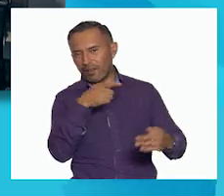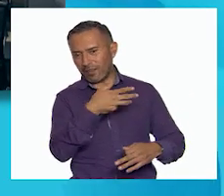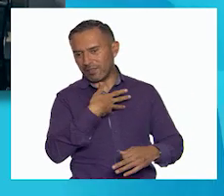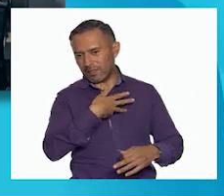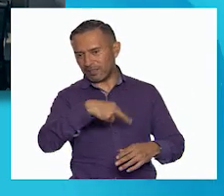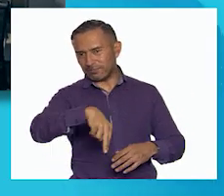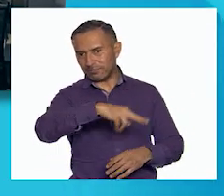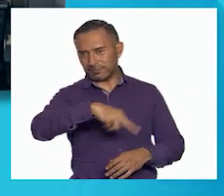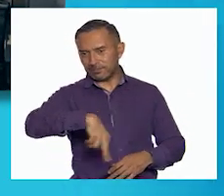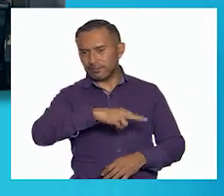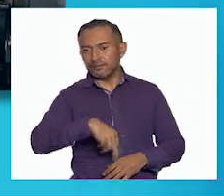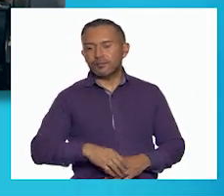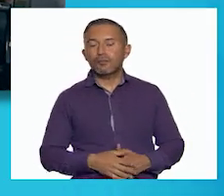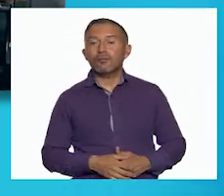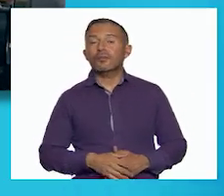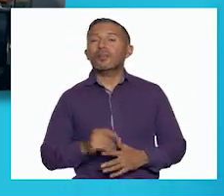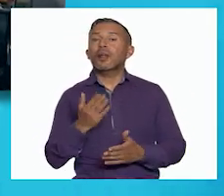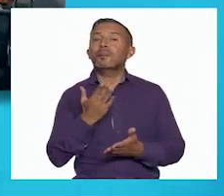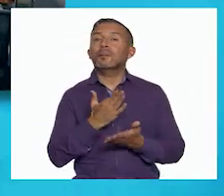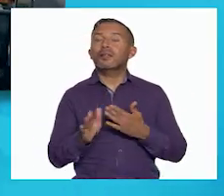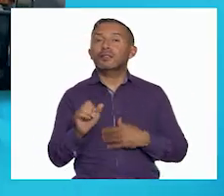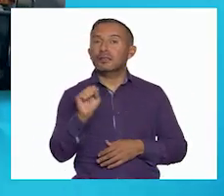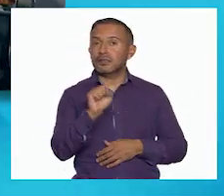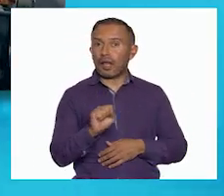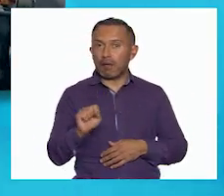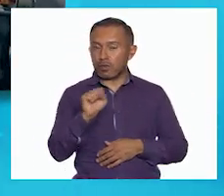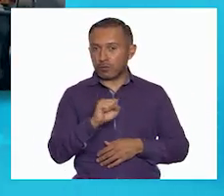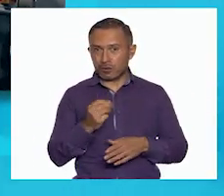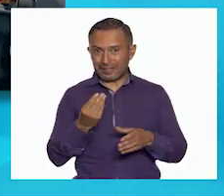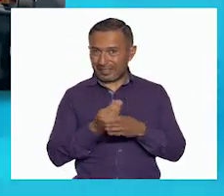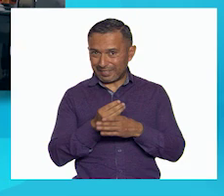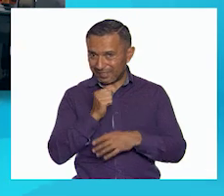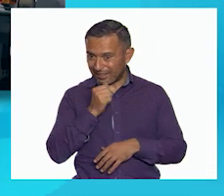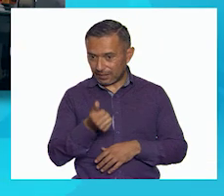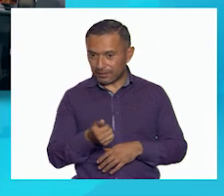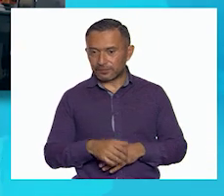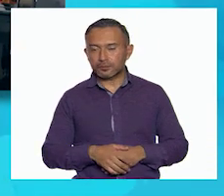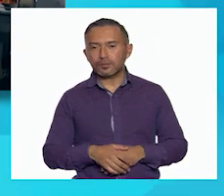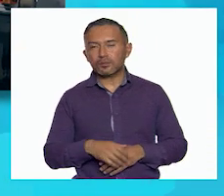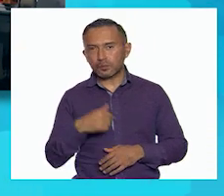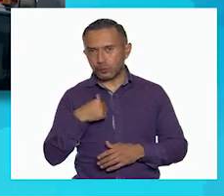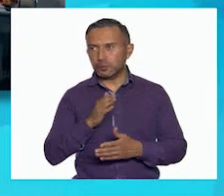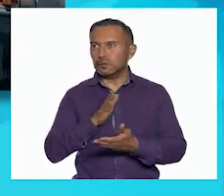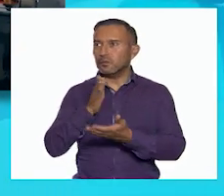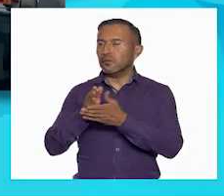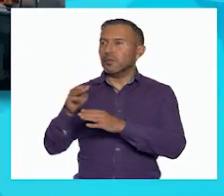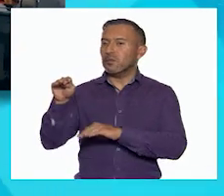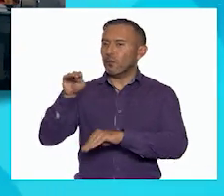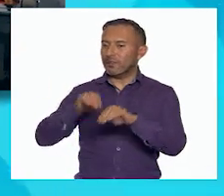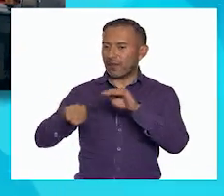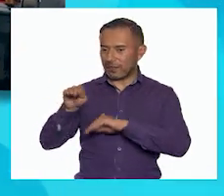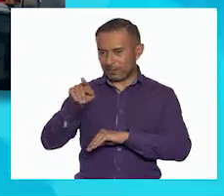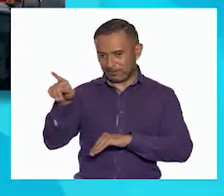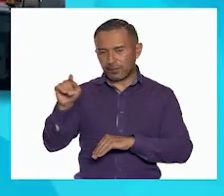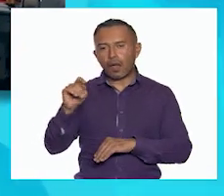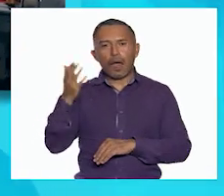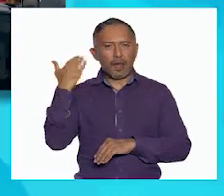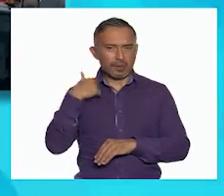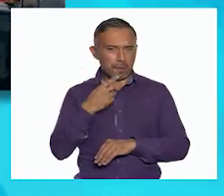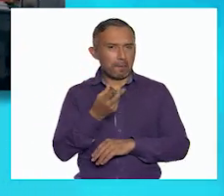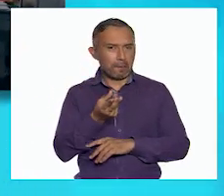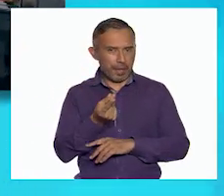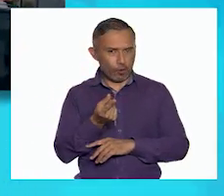También los sábados que no tenía clases, iba al cerro con un perro que yo tenía a